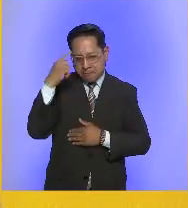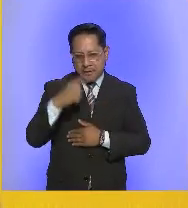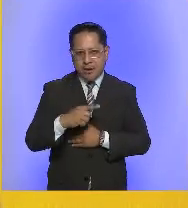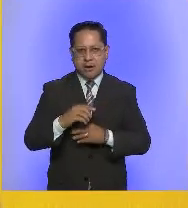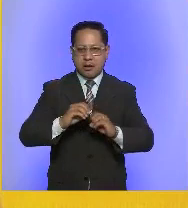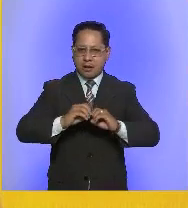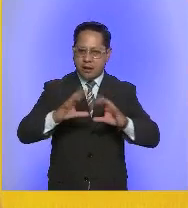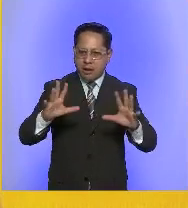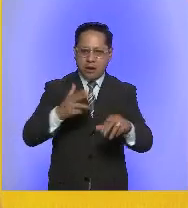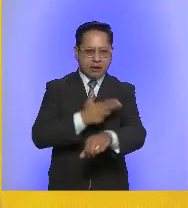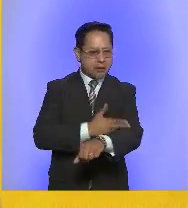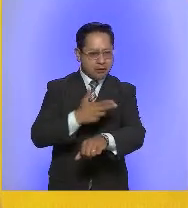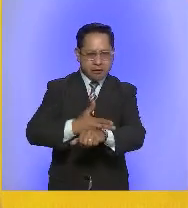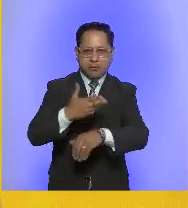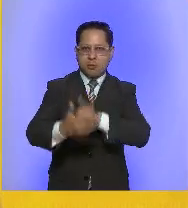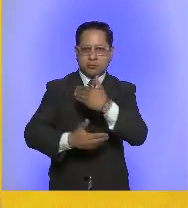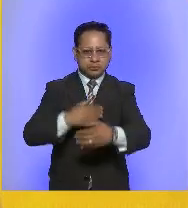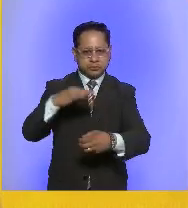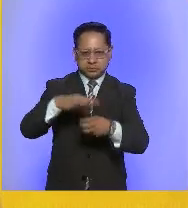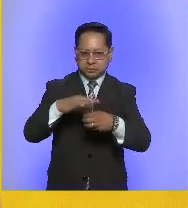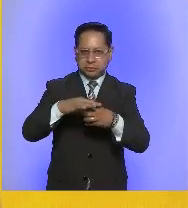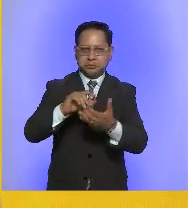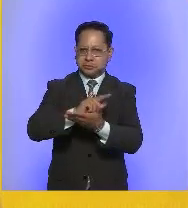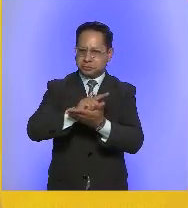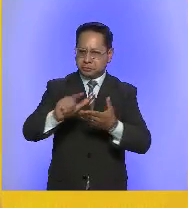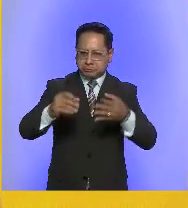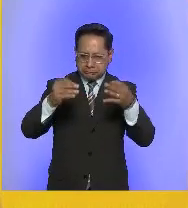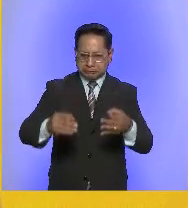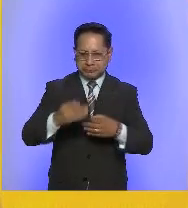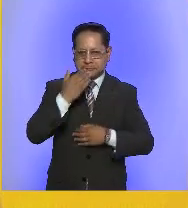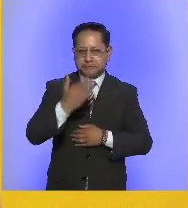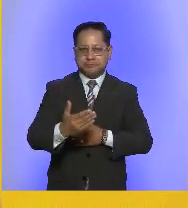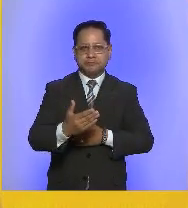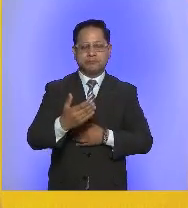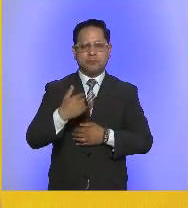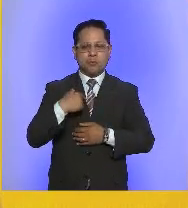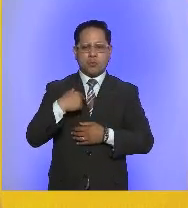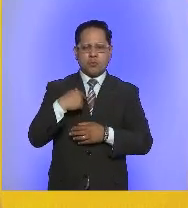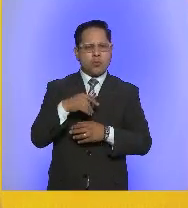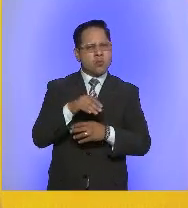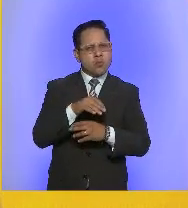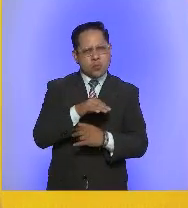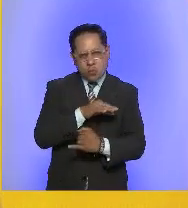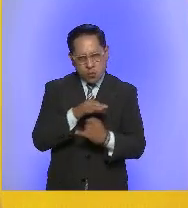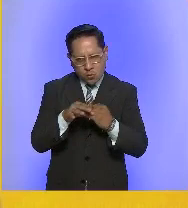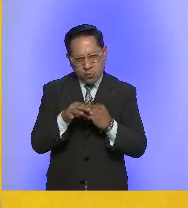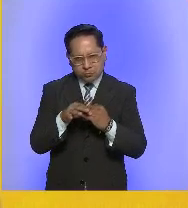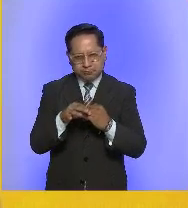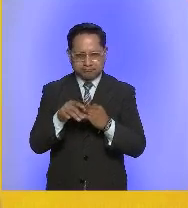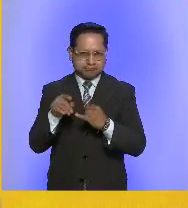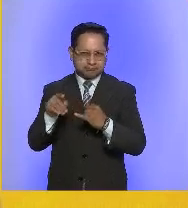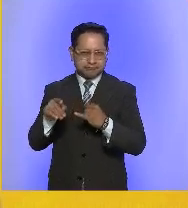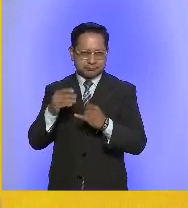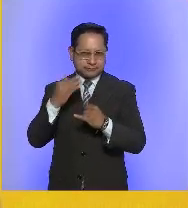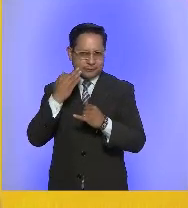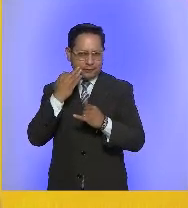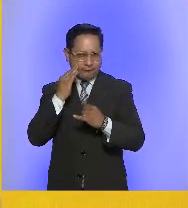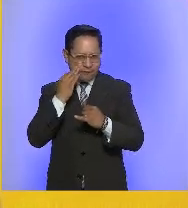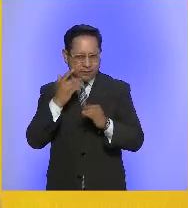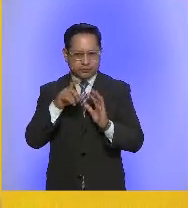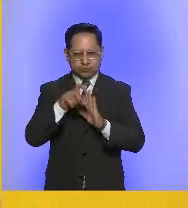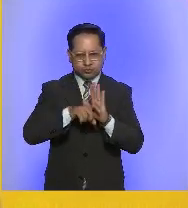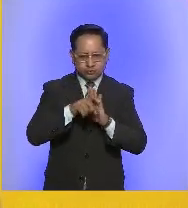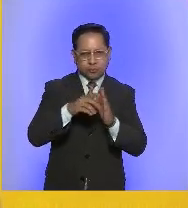electorales. Por último, yo me quedaría que con los medios digitales soy hoy en día la arena de la